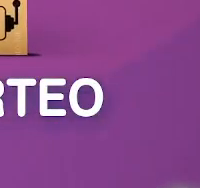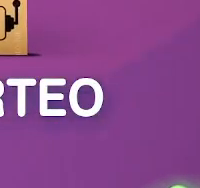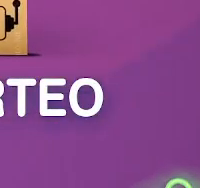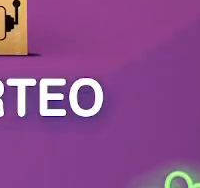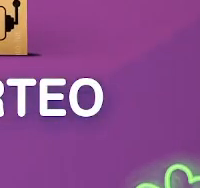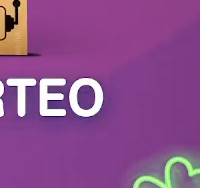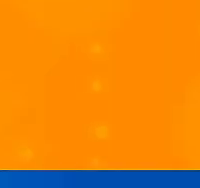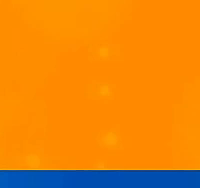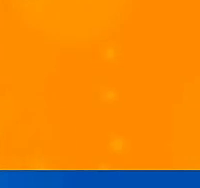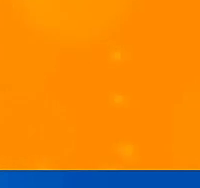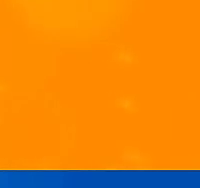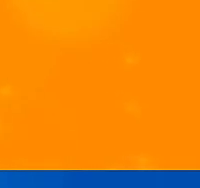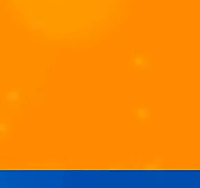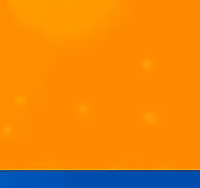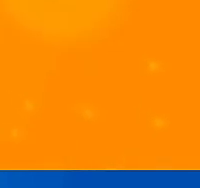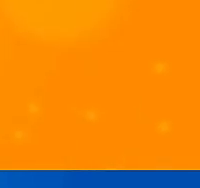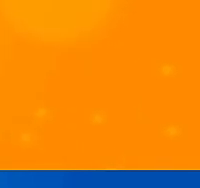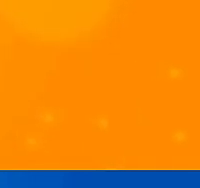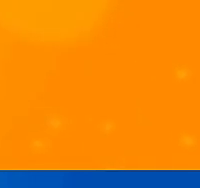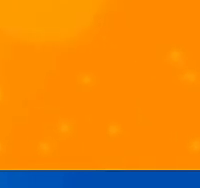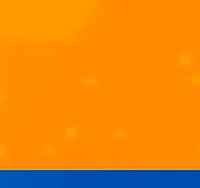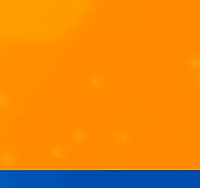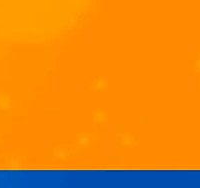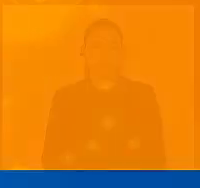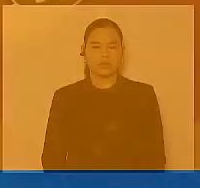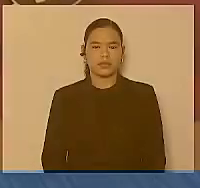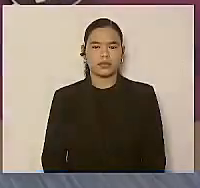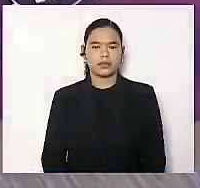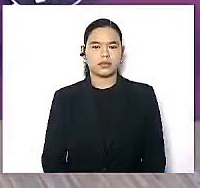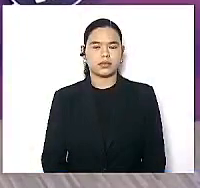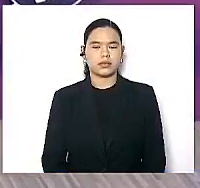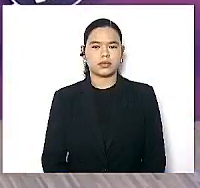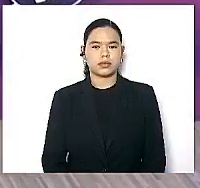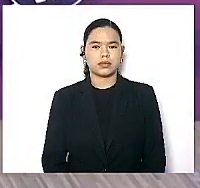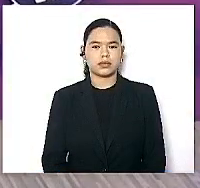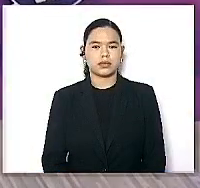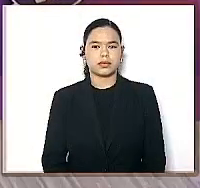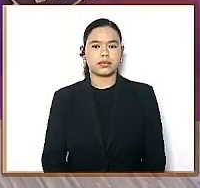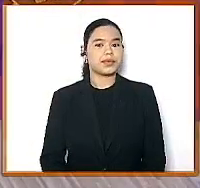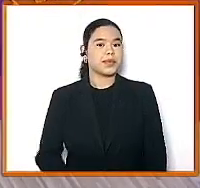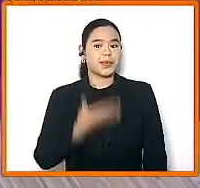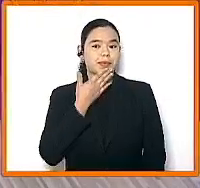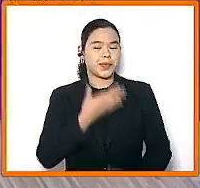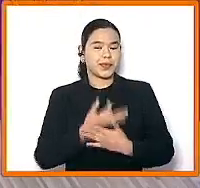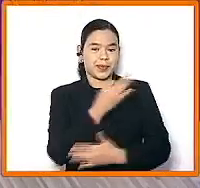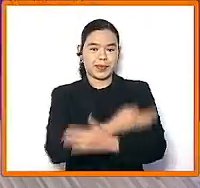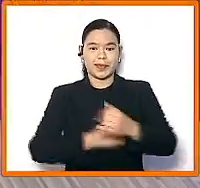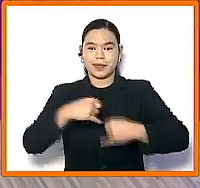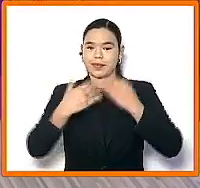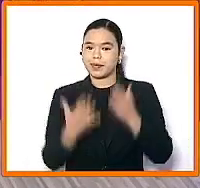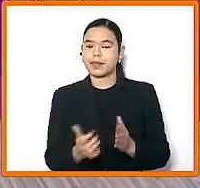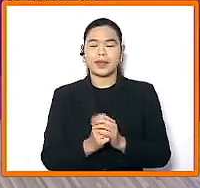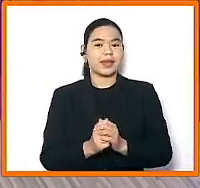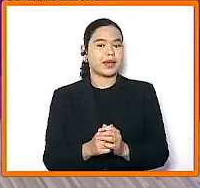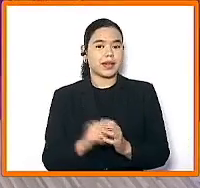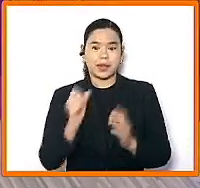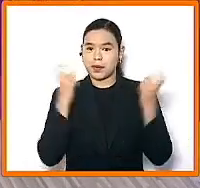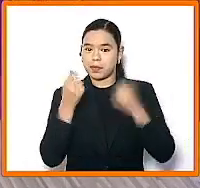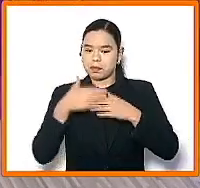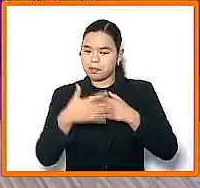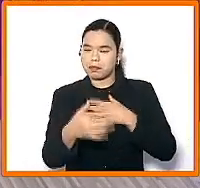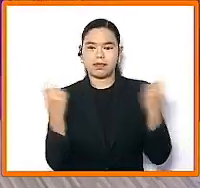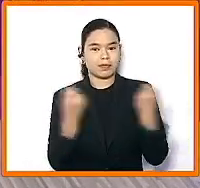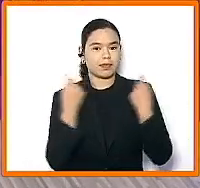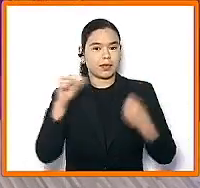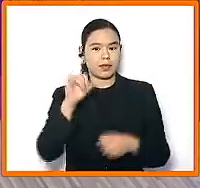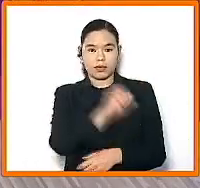¿Suerte o loto? ¡Loto! ¡Te cambia la vida! ¡Has hecho! Muy buenas tardes, queridos jugadores. Continuamos la celebración hoy